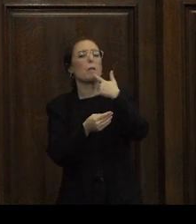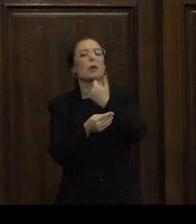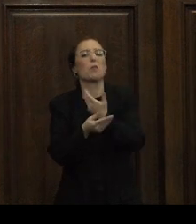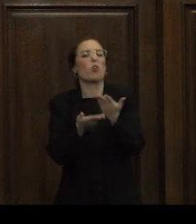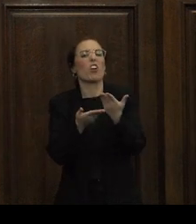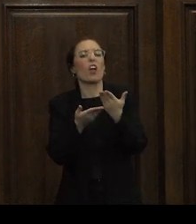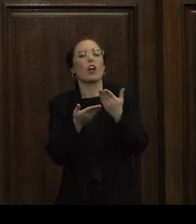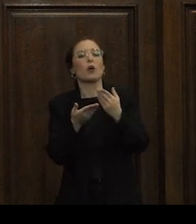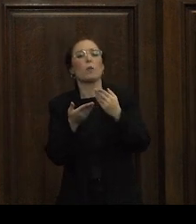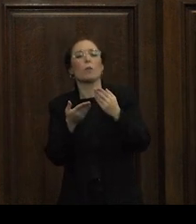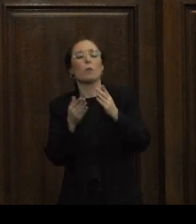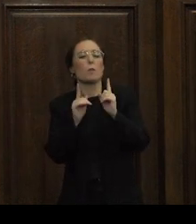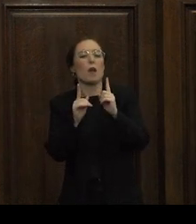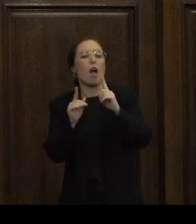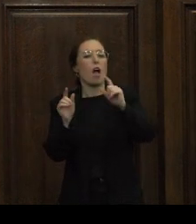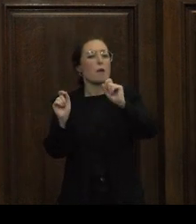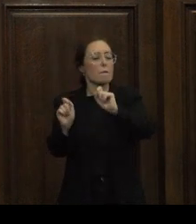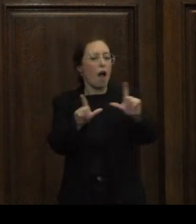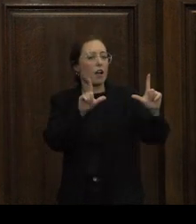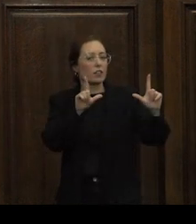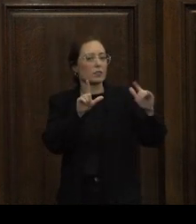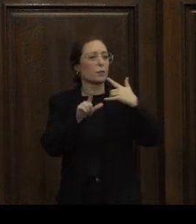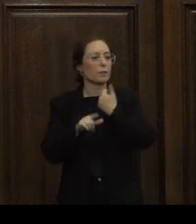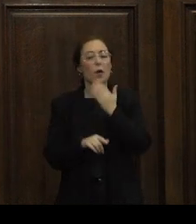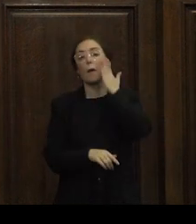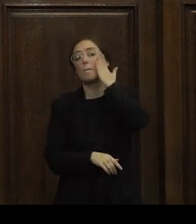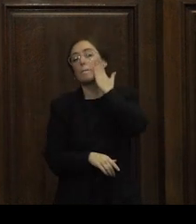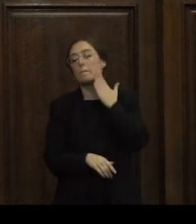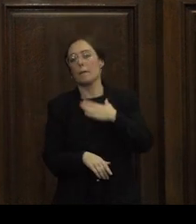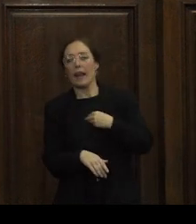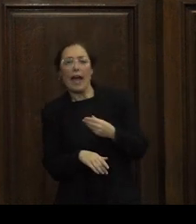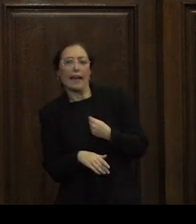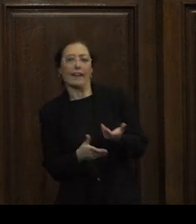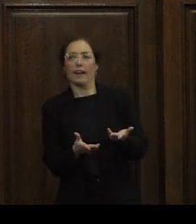o en estas imágenes? Podríamos cuestionar, ¿no? Son